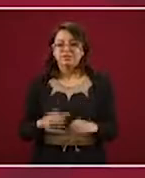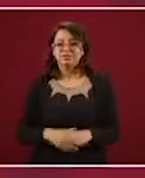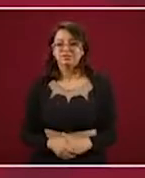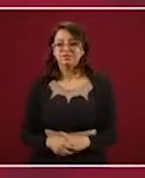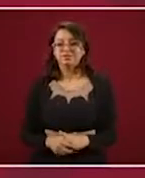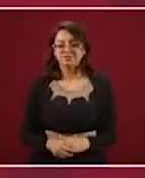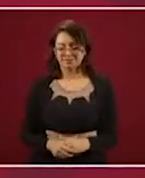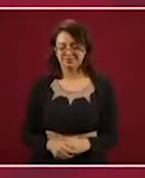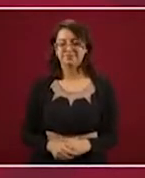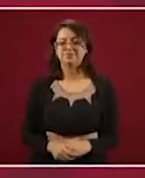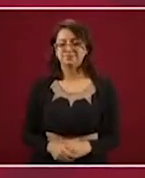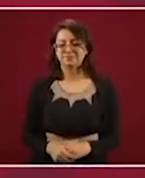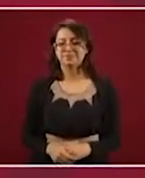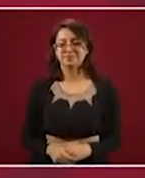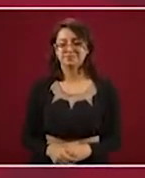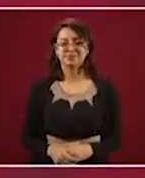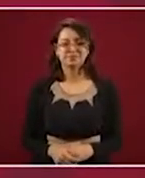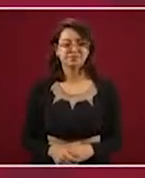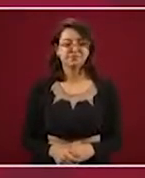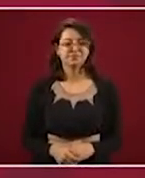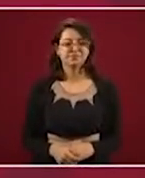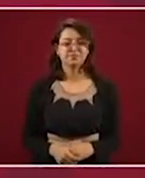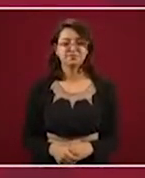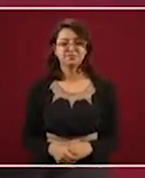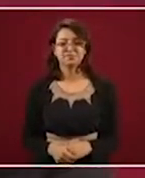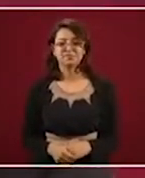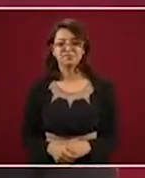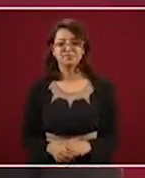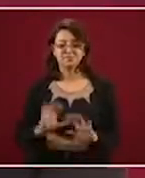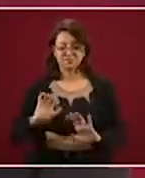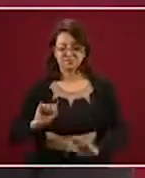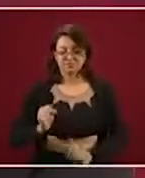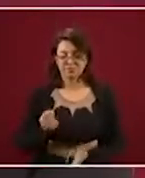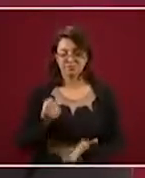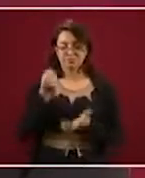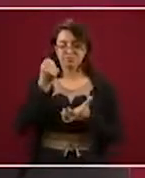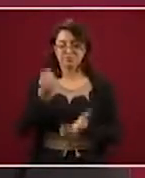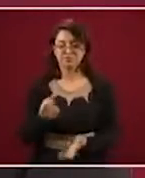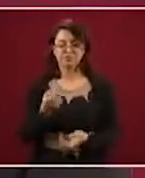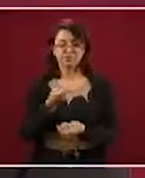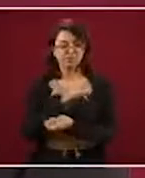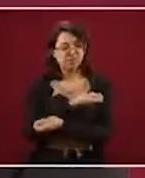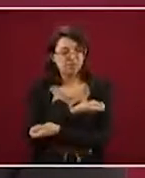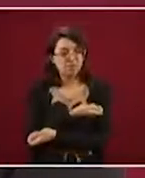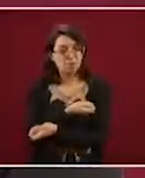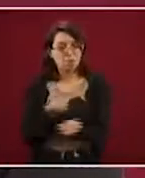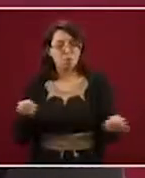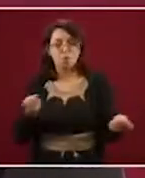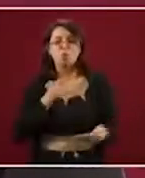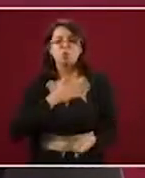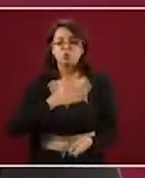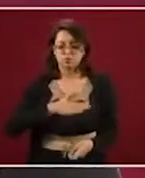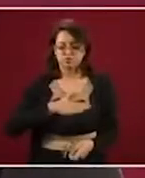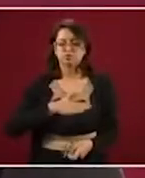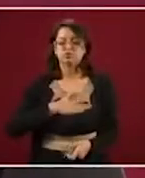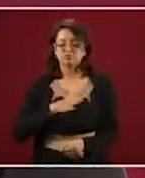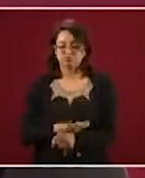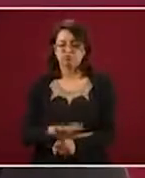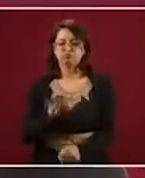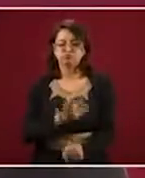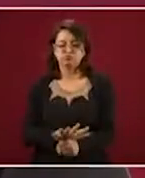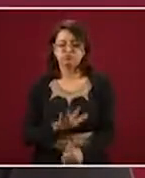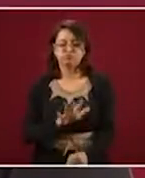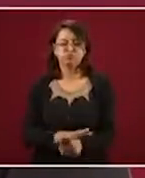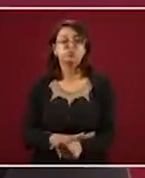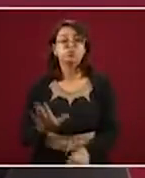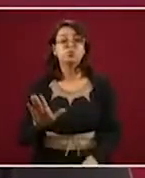Sí, sí. Si se distribuye bien, con justicia, va a alcanzar,